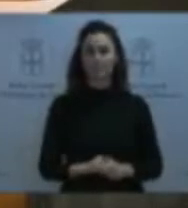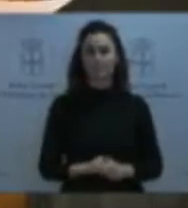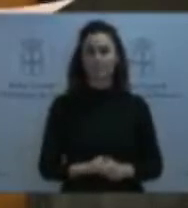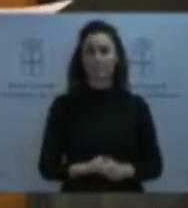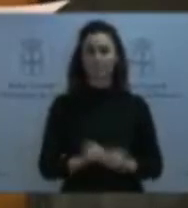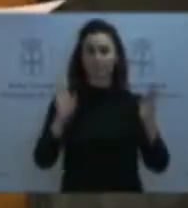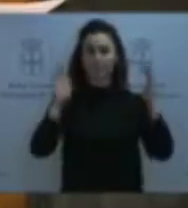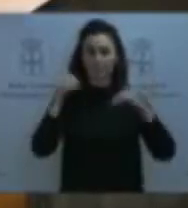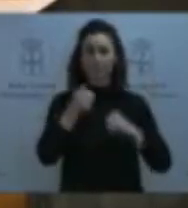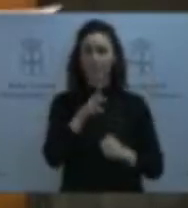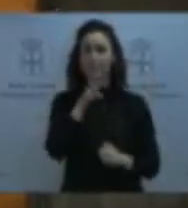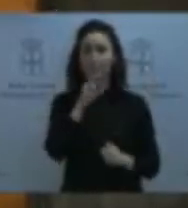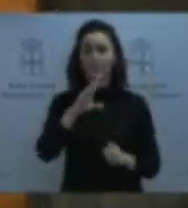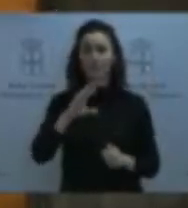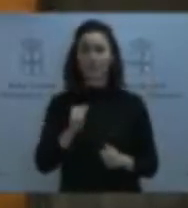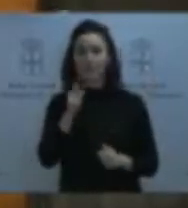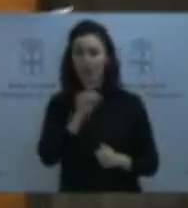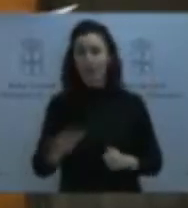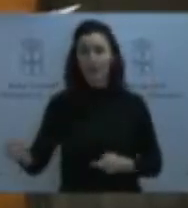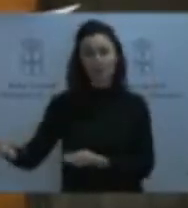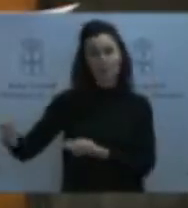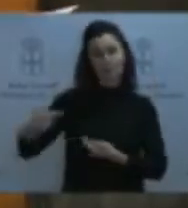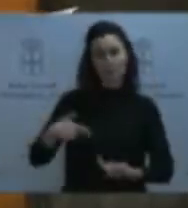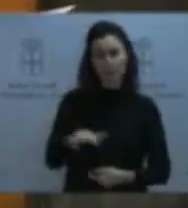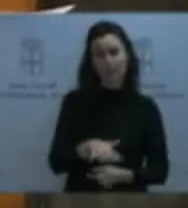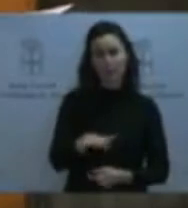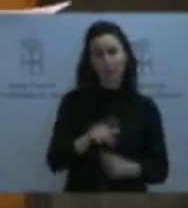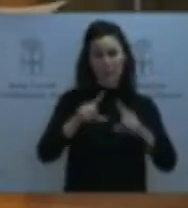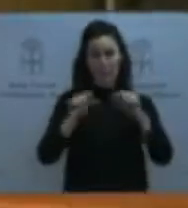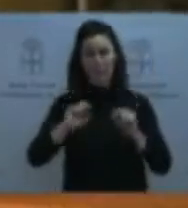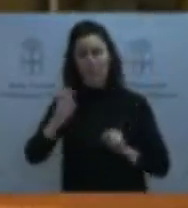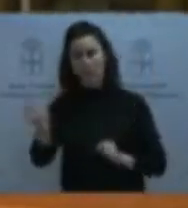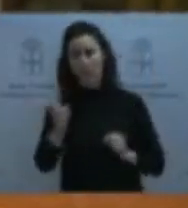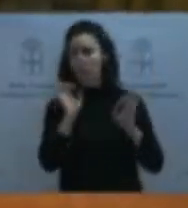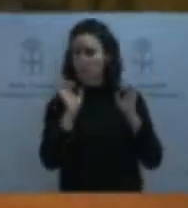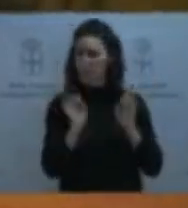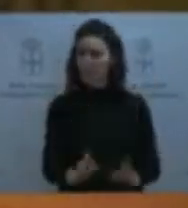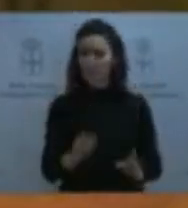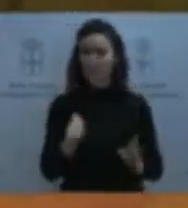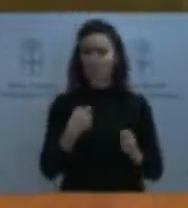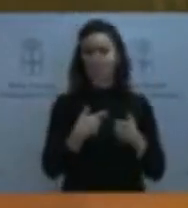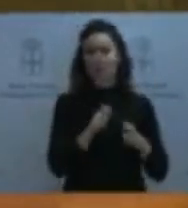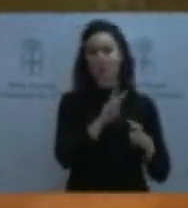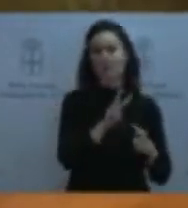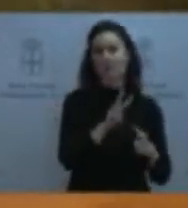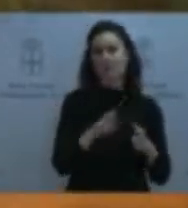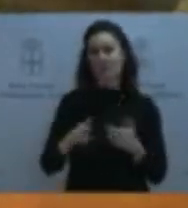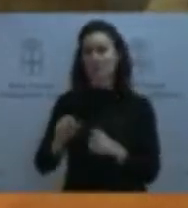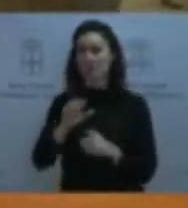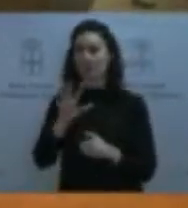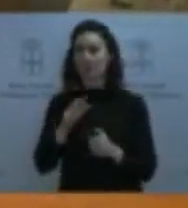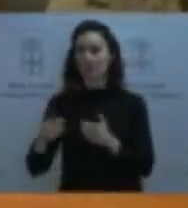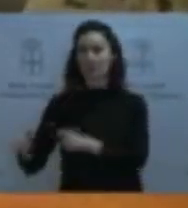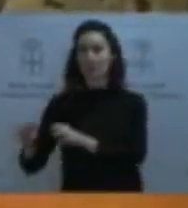otras áreas sanitarias en las que tenemos idénticos servicios, el área 3, el área 5 y el área 8, de tal forma que se les puede ofertar a